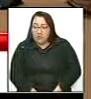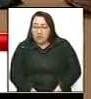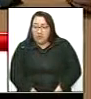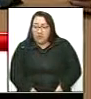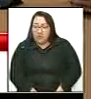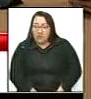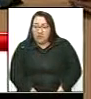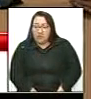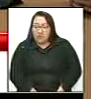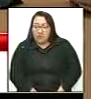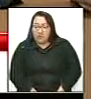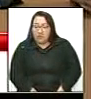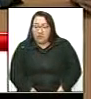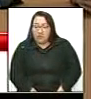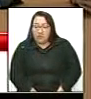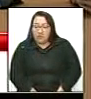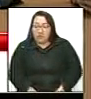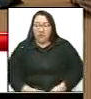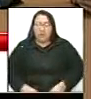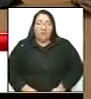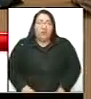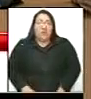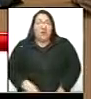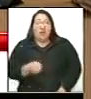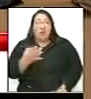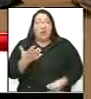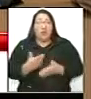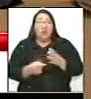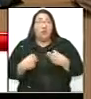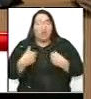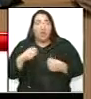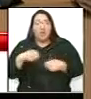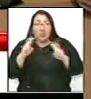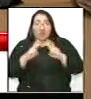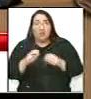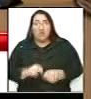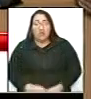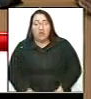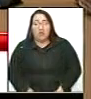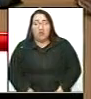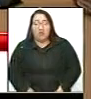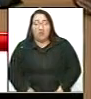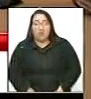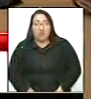ahí hay varios hechos que sí merecen ser investigados,